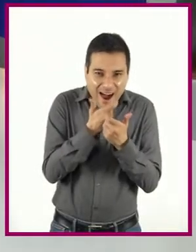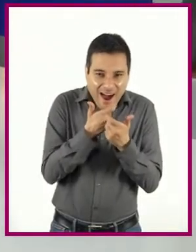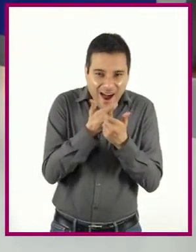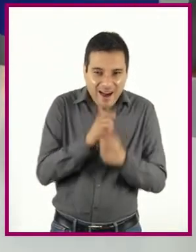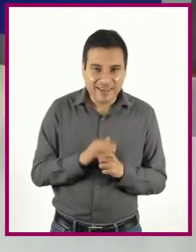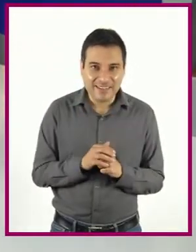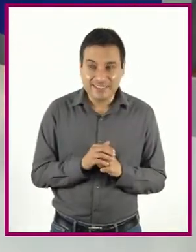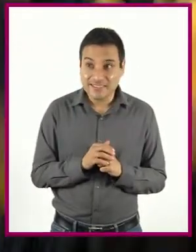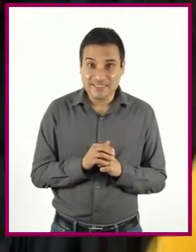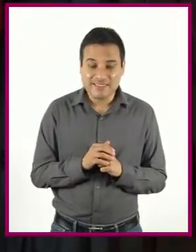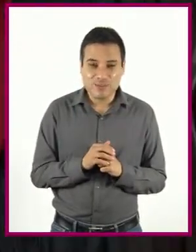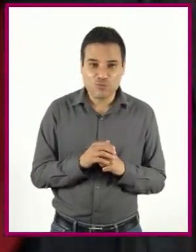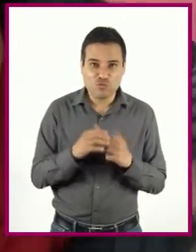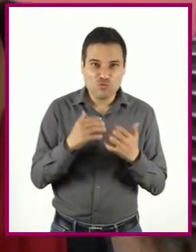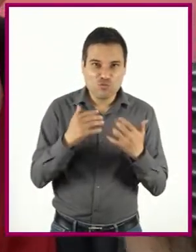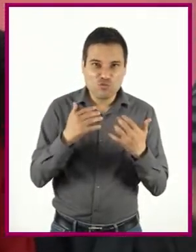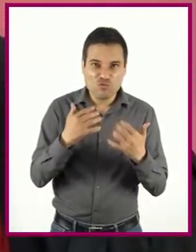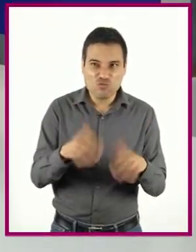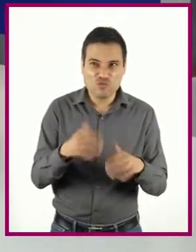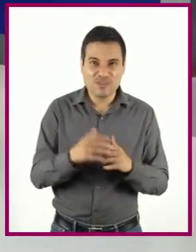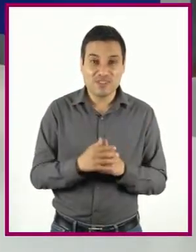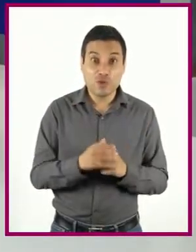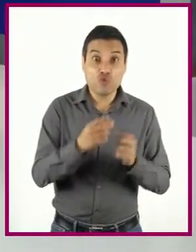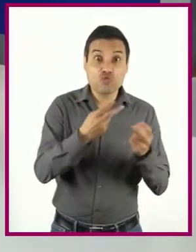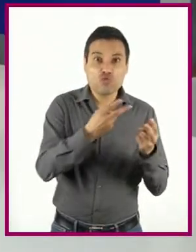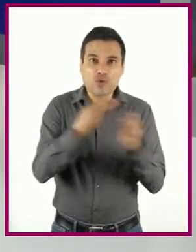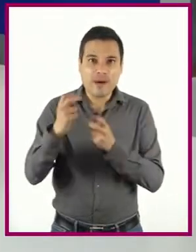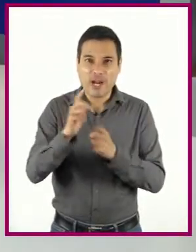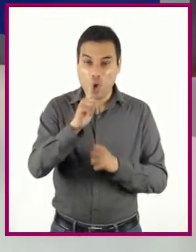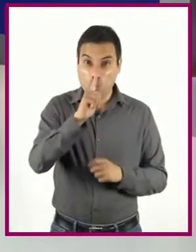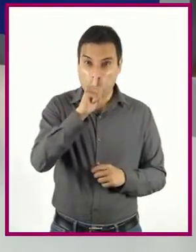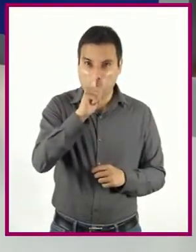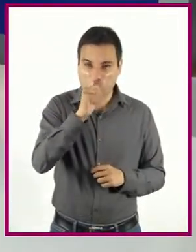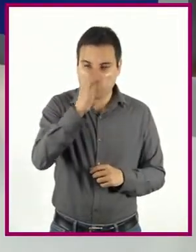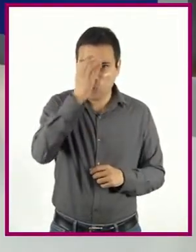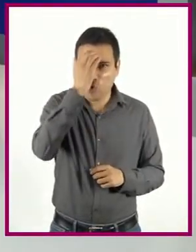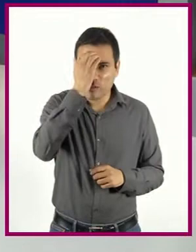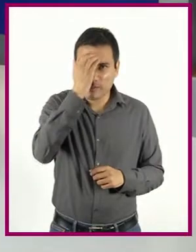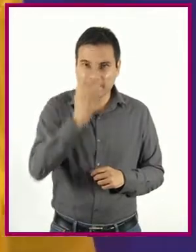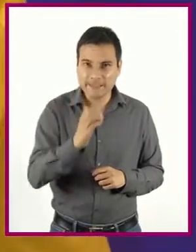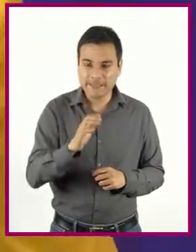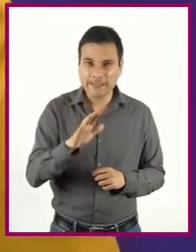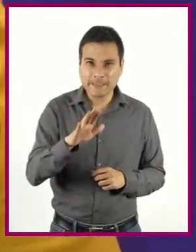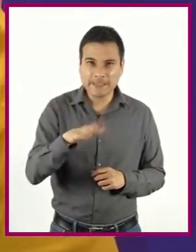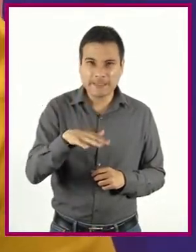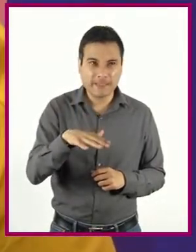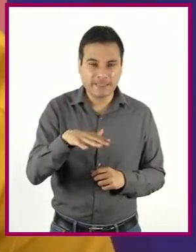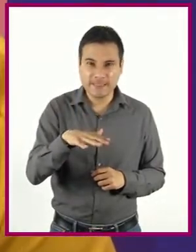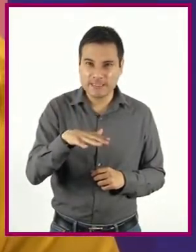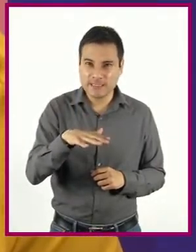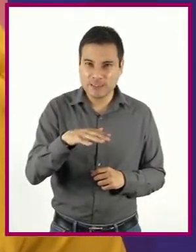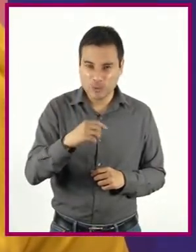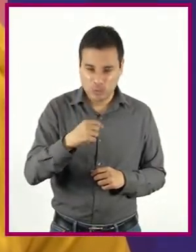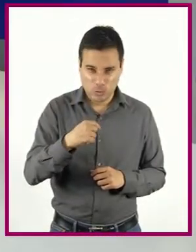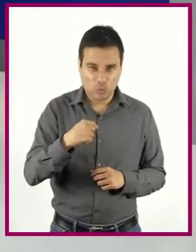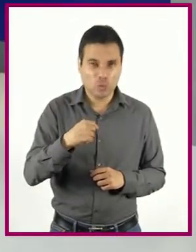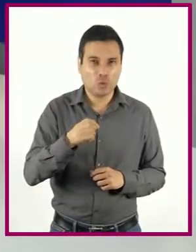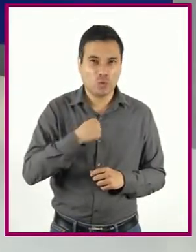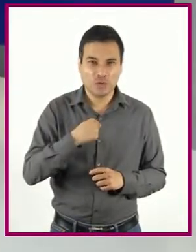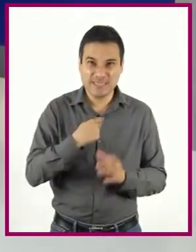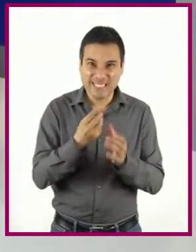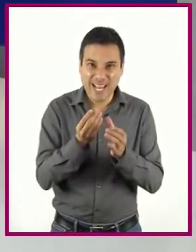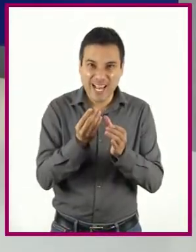Porque se han llevado de mi lado la luz del conocimiento. Entonces, eliminaré las